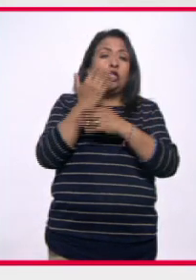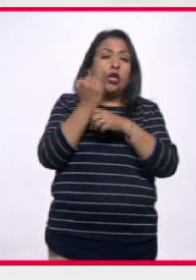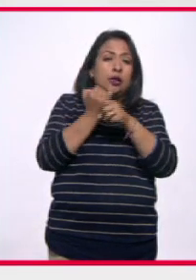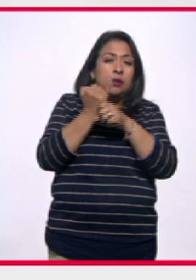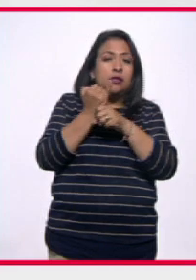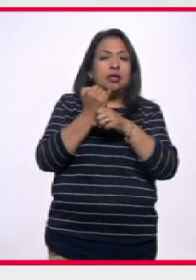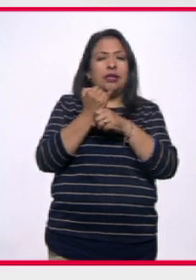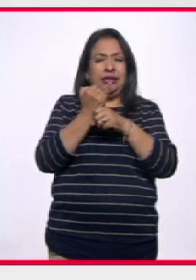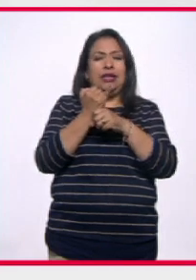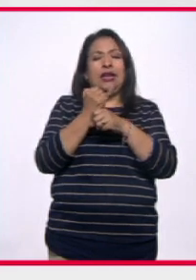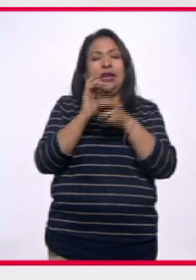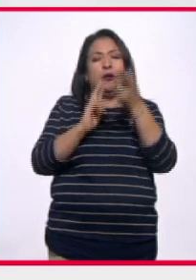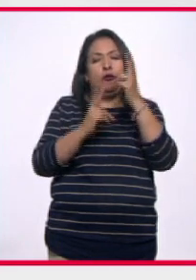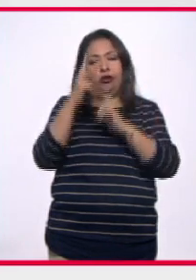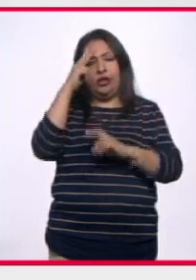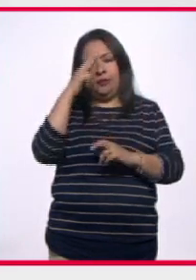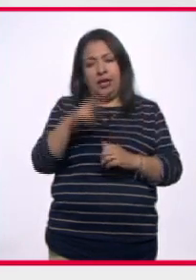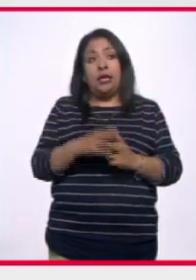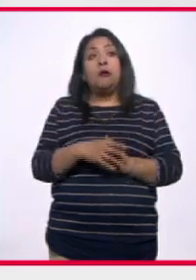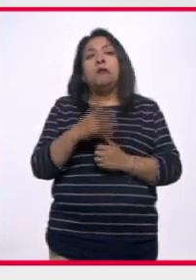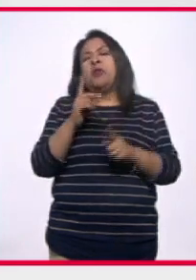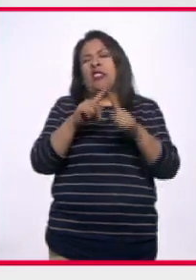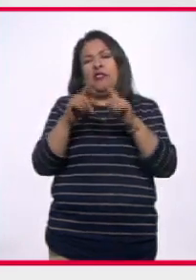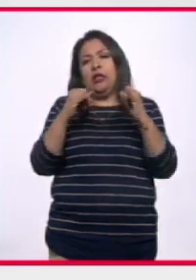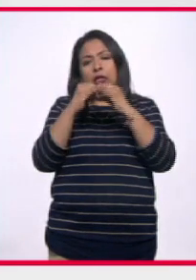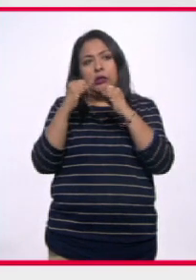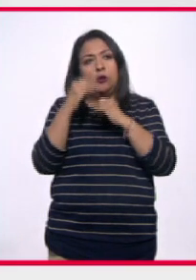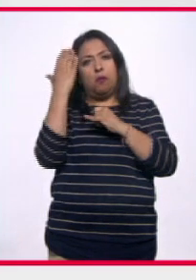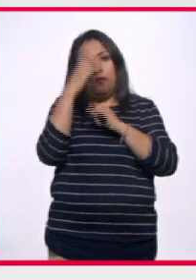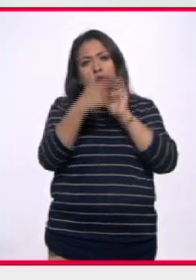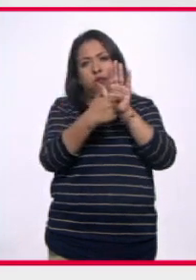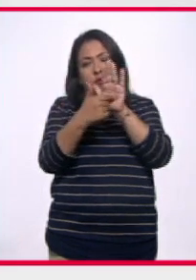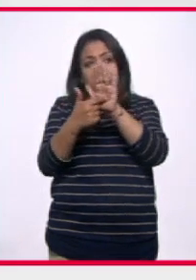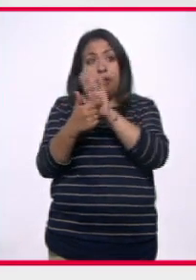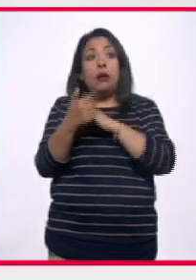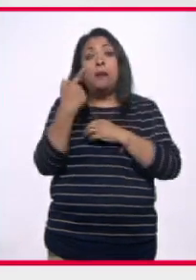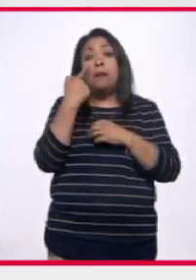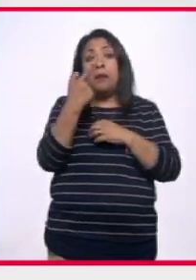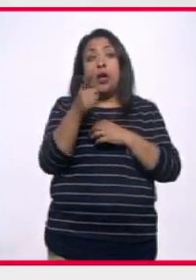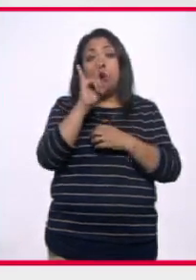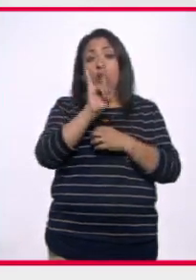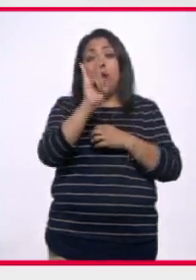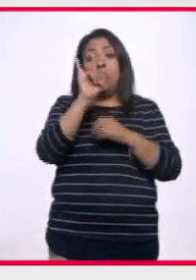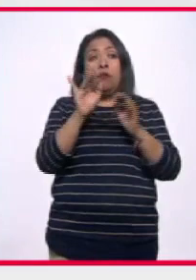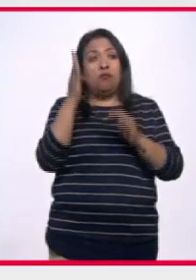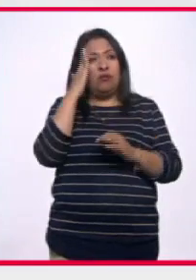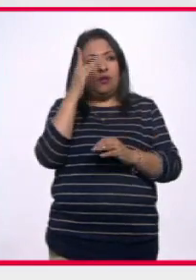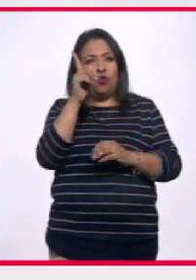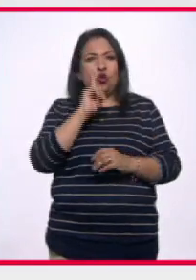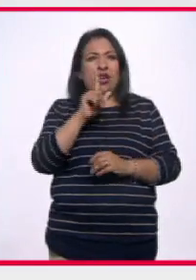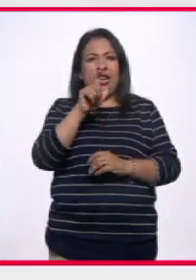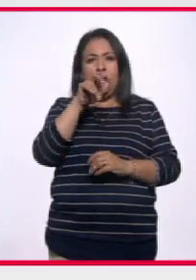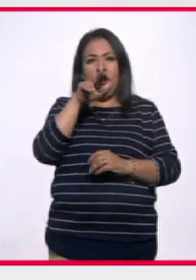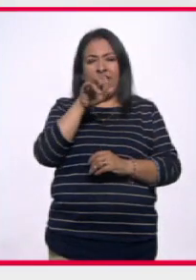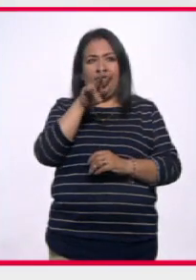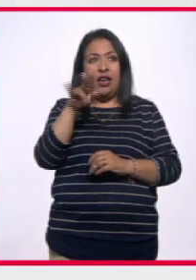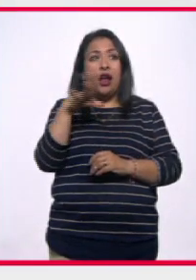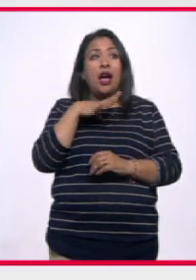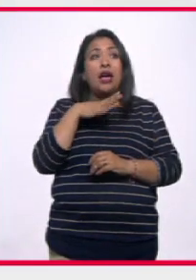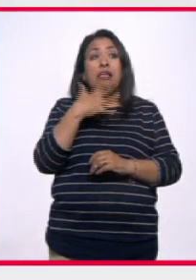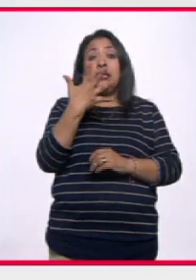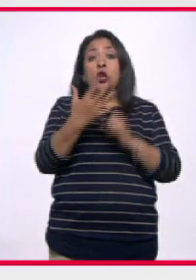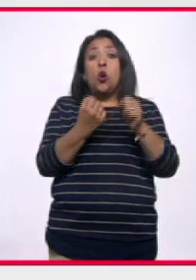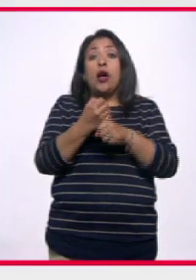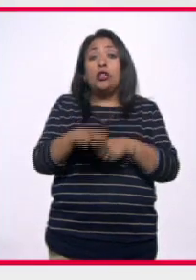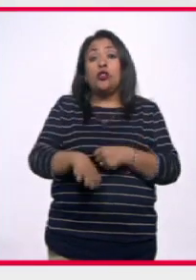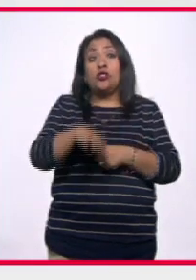históricos de las revoluciones de méxico entre otras instituciones destaca un cuadro en donde leona vicario aparece de cinco